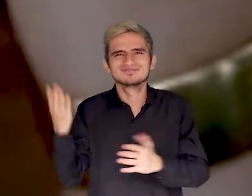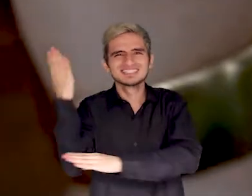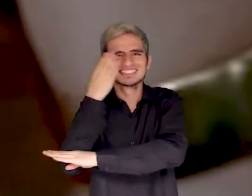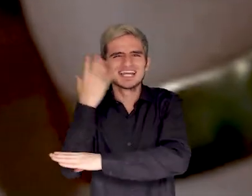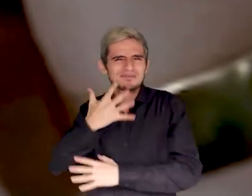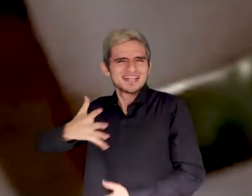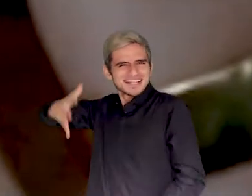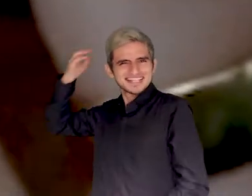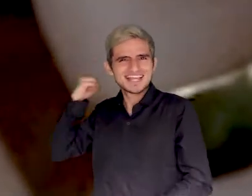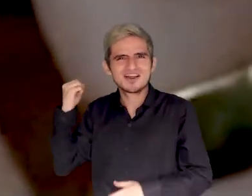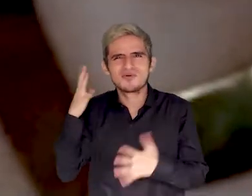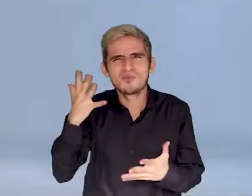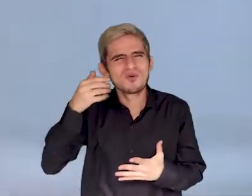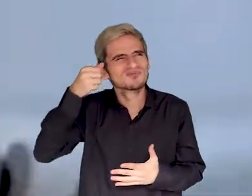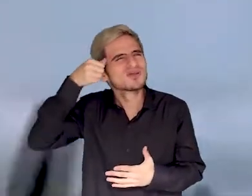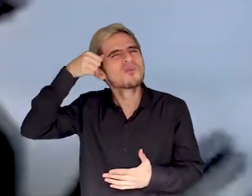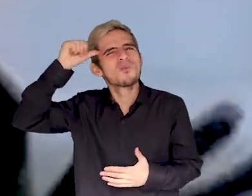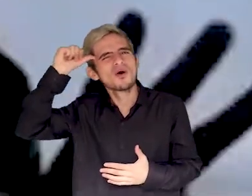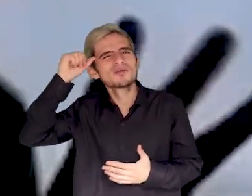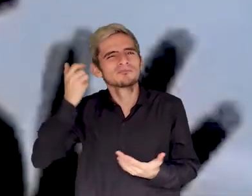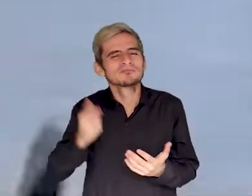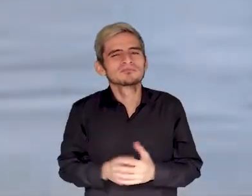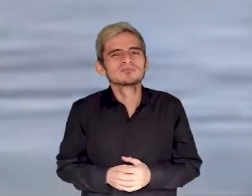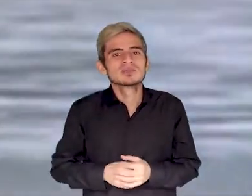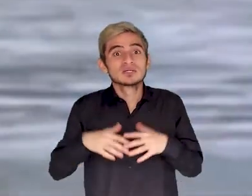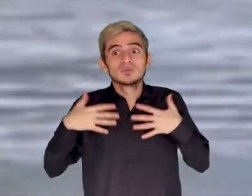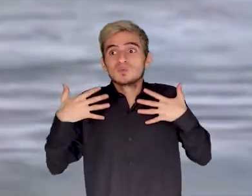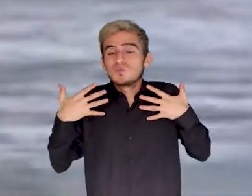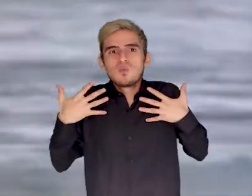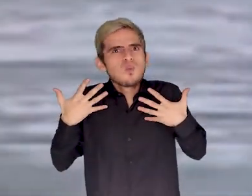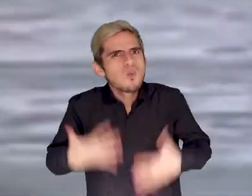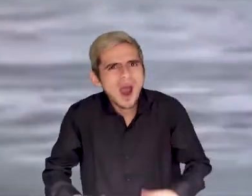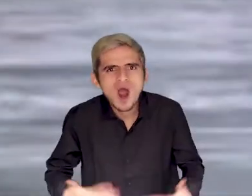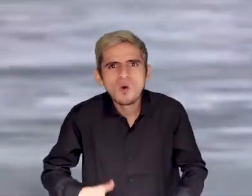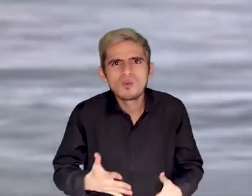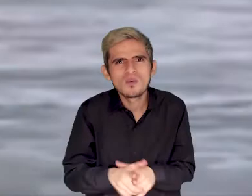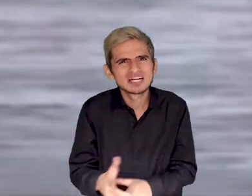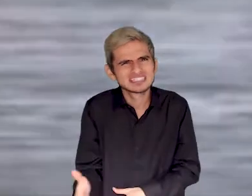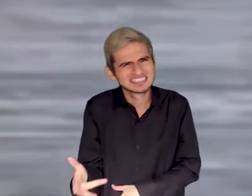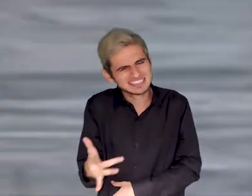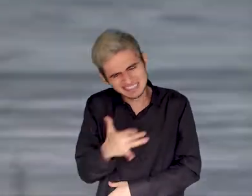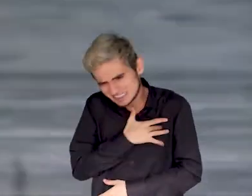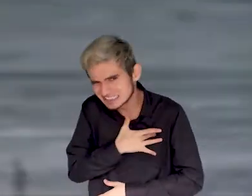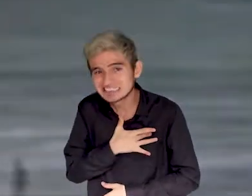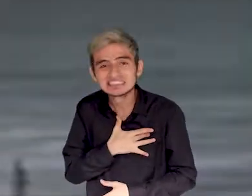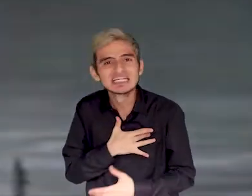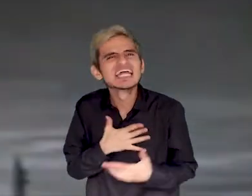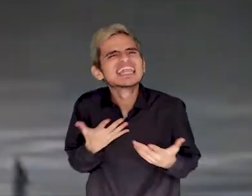ser guerrilleros de sueños. De las películas que yo recuerdo así como...